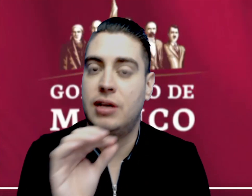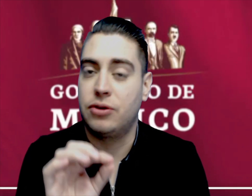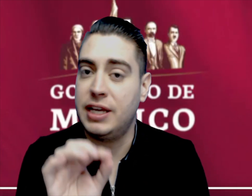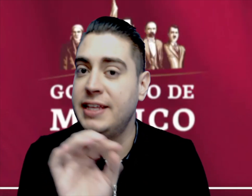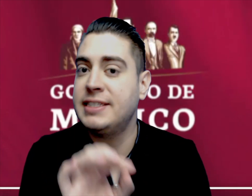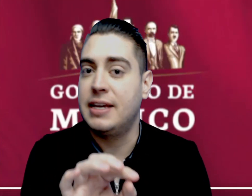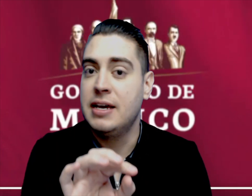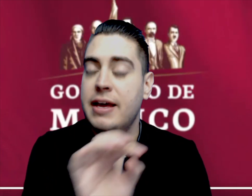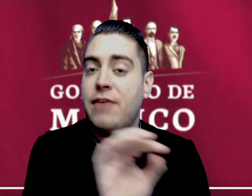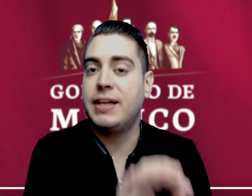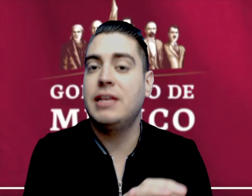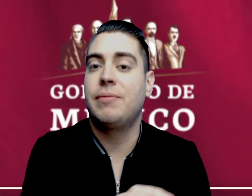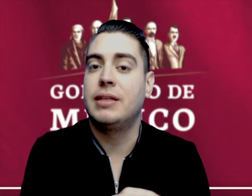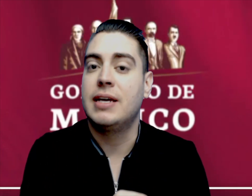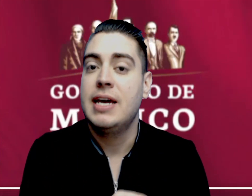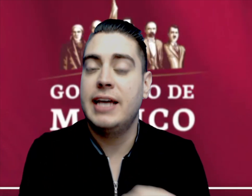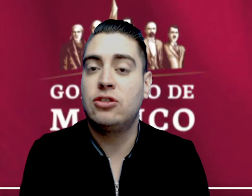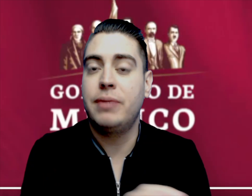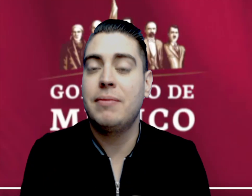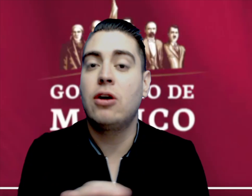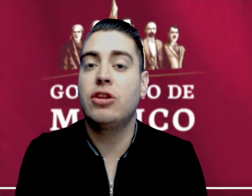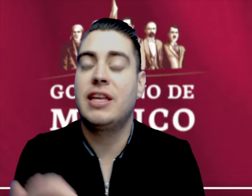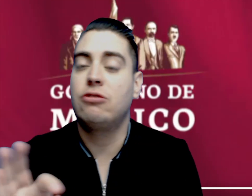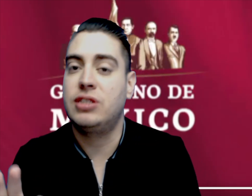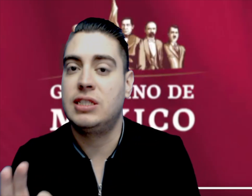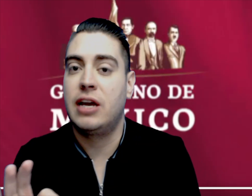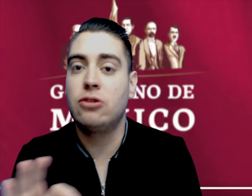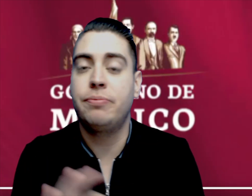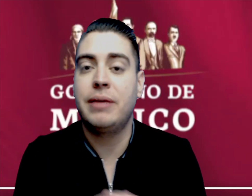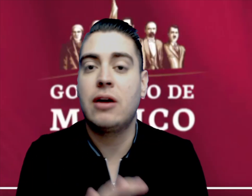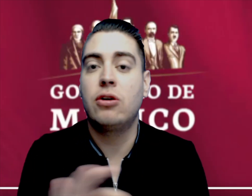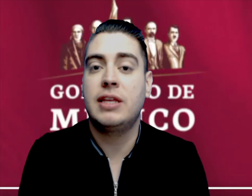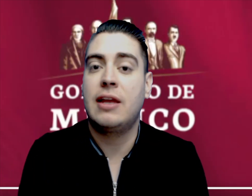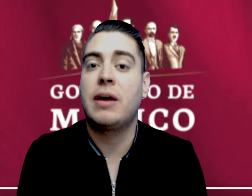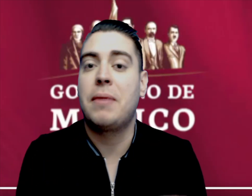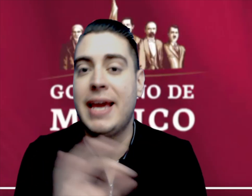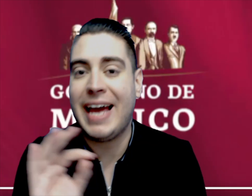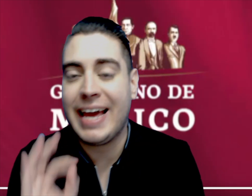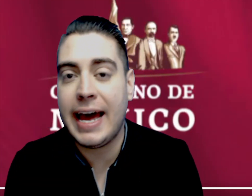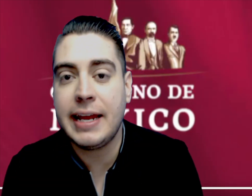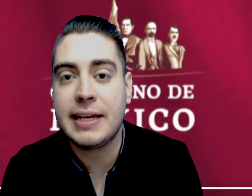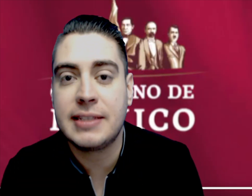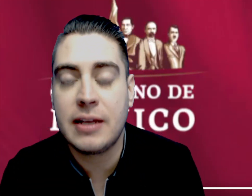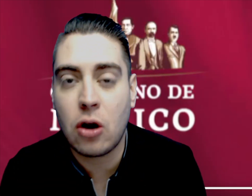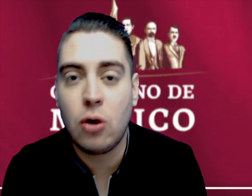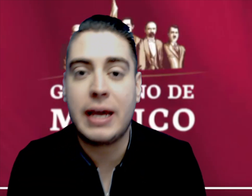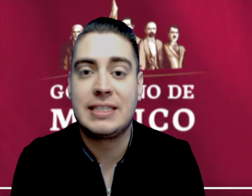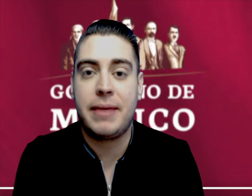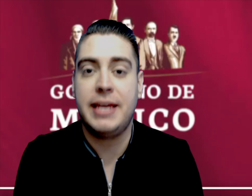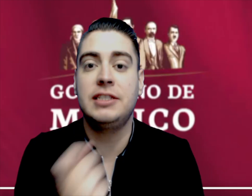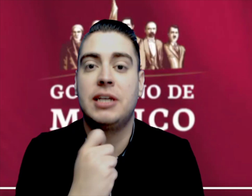López Obrador y dice Efectivamente es Suprema Corte de Justicia no suprema corte de lo que me venga en gana y